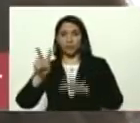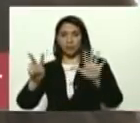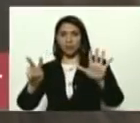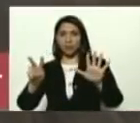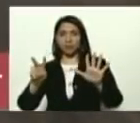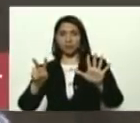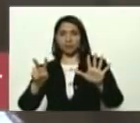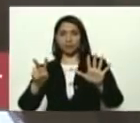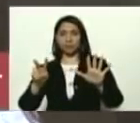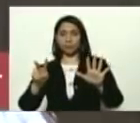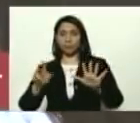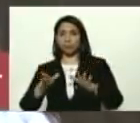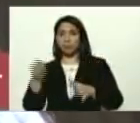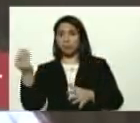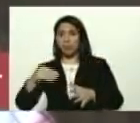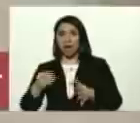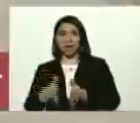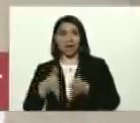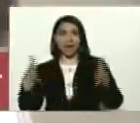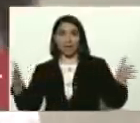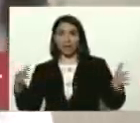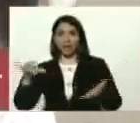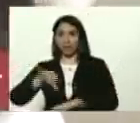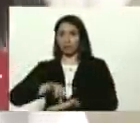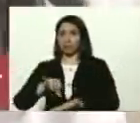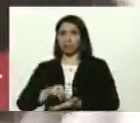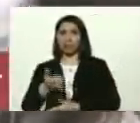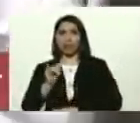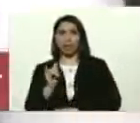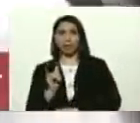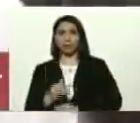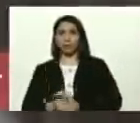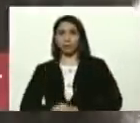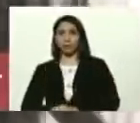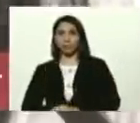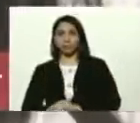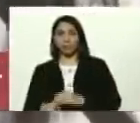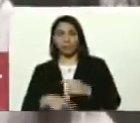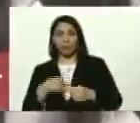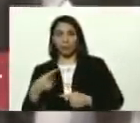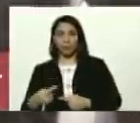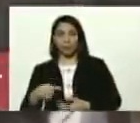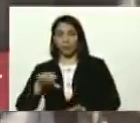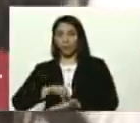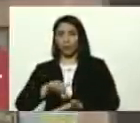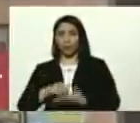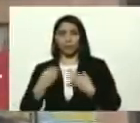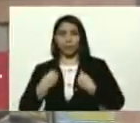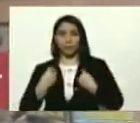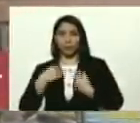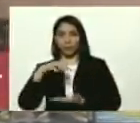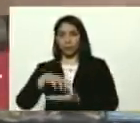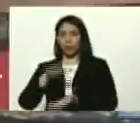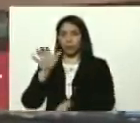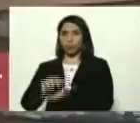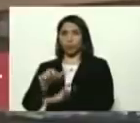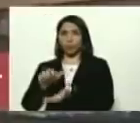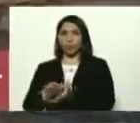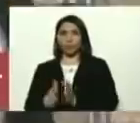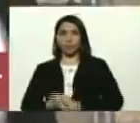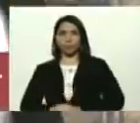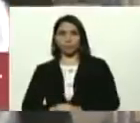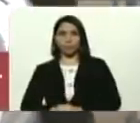más grandes que se nos ha presentado después del foco que vivió el estado Nueva